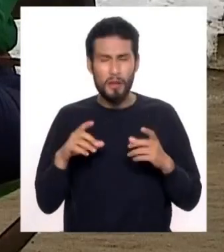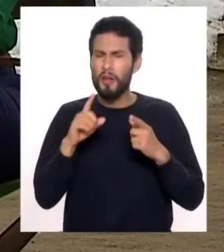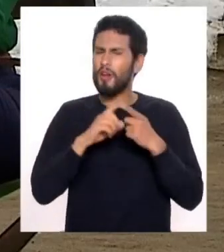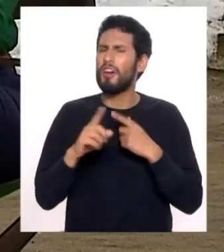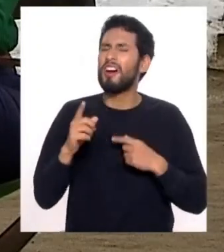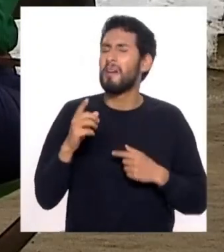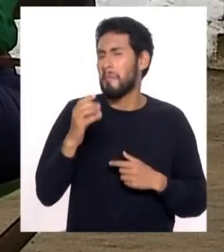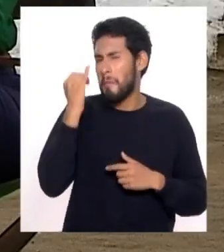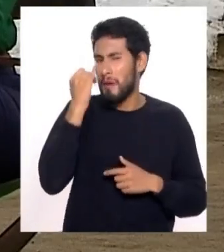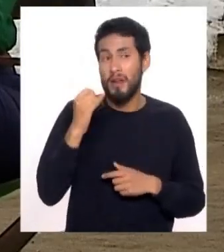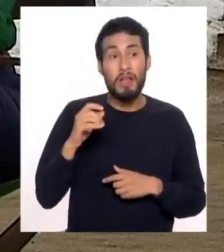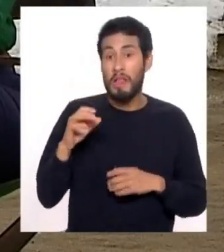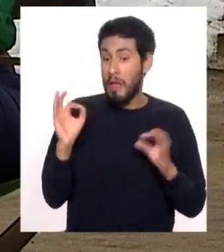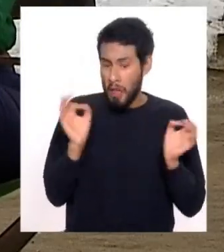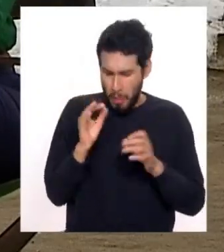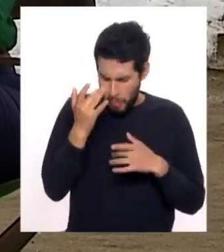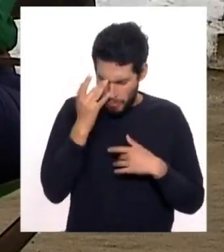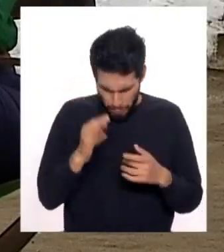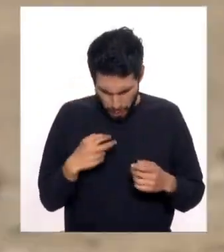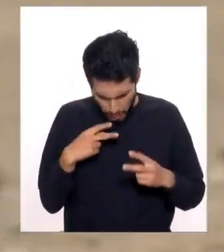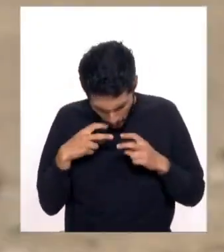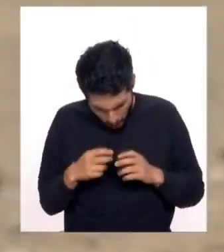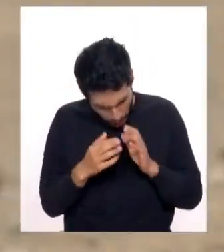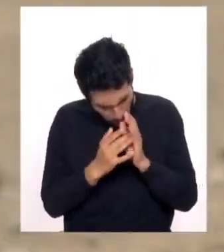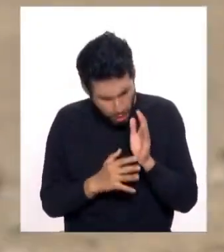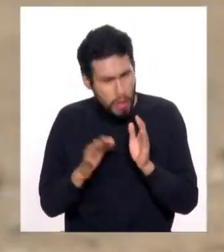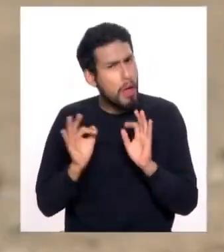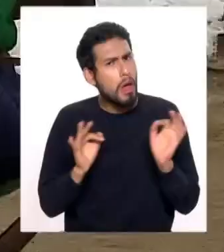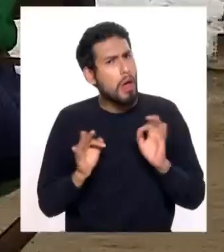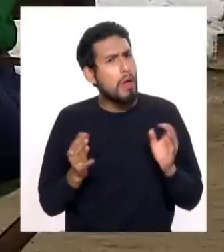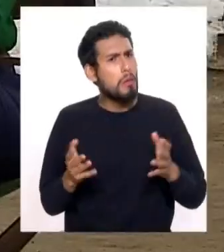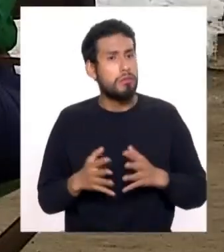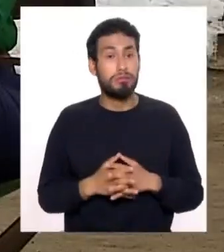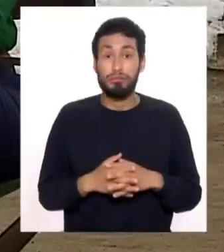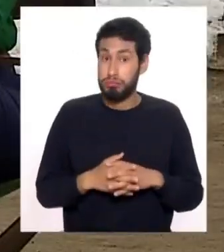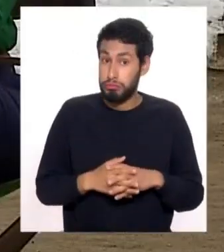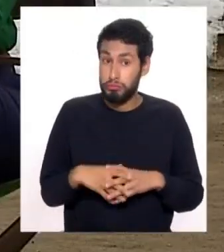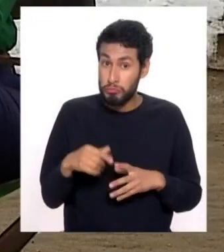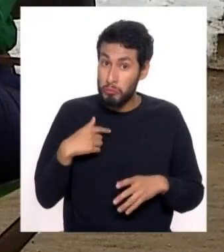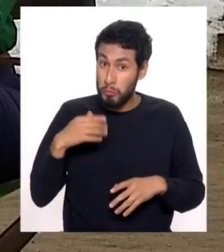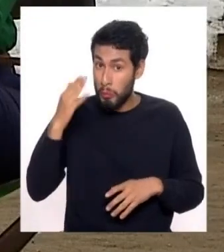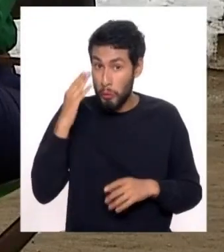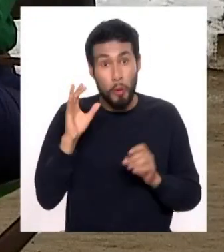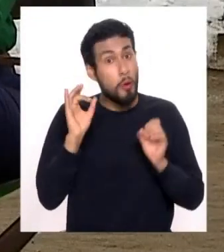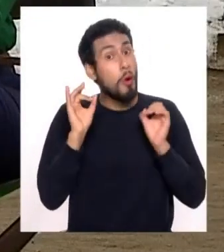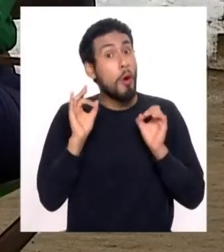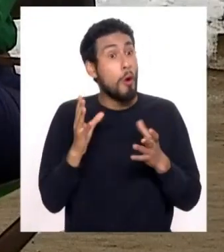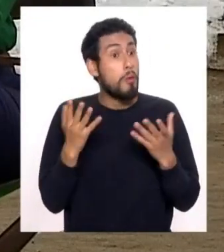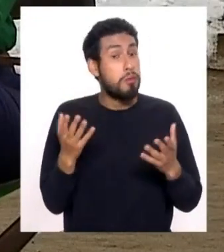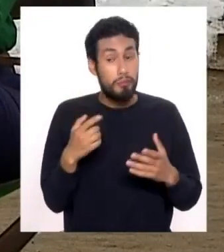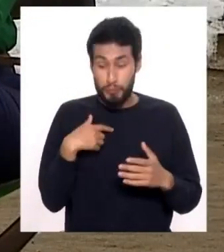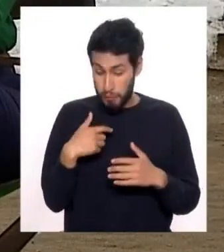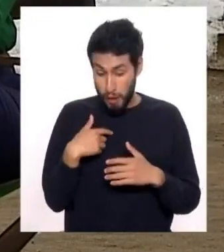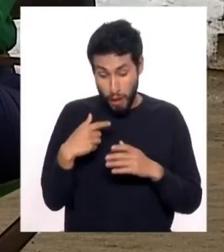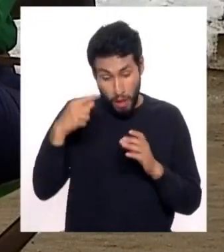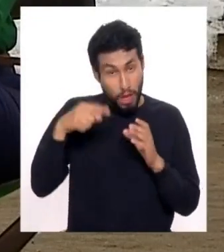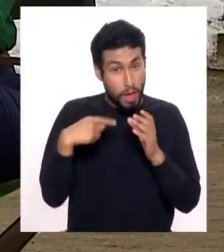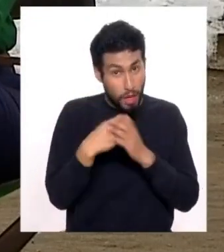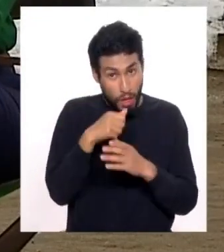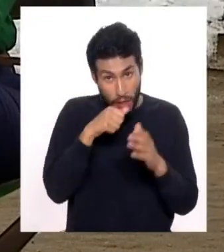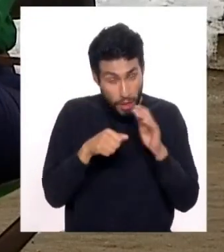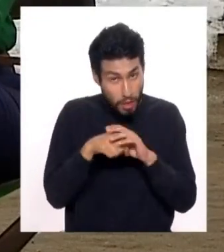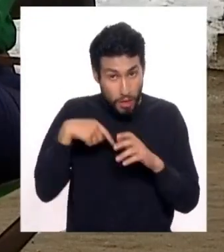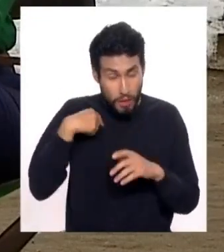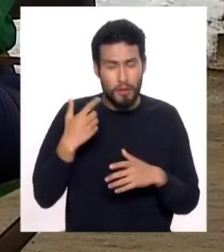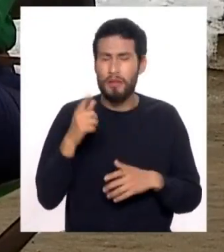Sino, imagínate a alguien que no tiene lesiones, lo preguntaron hace un momento, y bueno, pues yo quiero saber si de pronto puede haber una lesión premaligna, y para eso es el